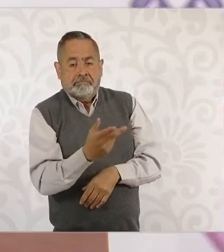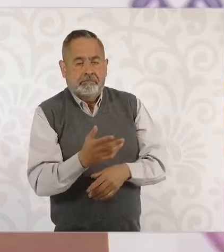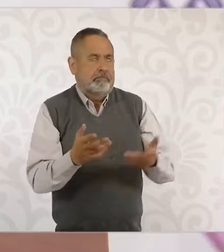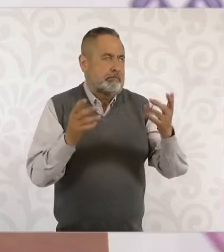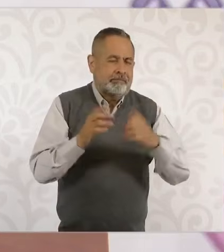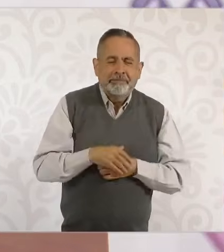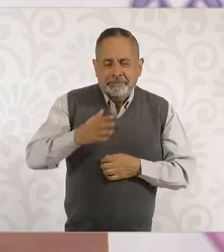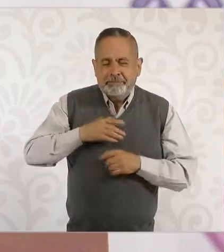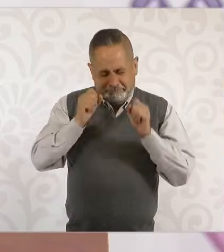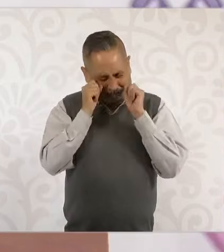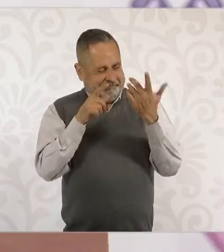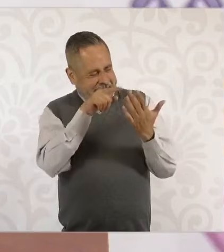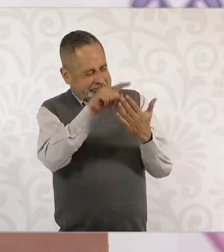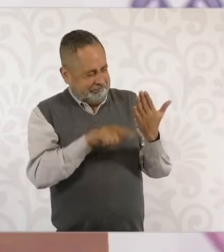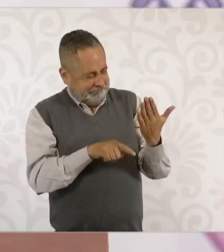Bueno, a mí me llamó la atención